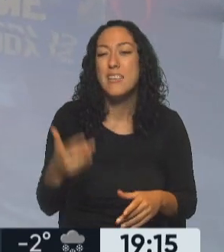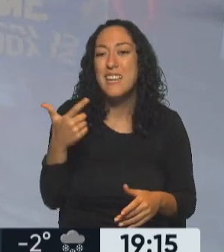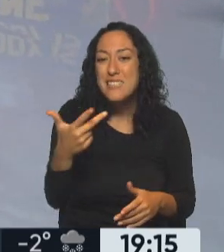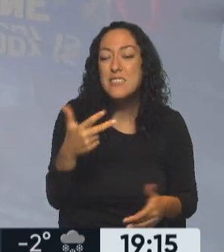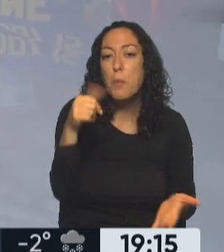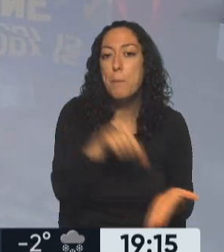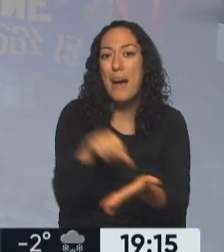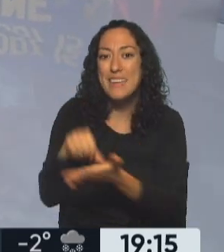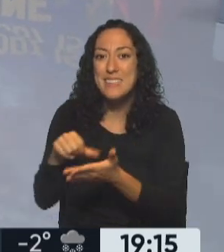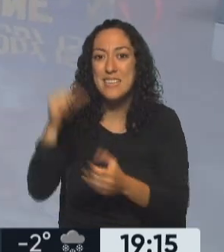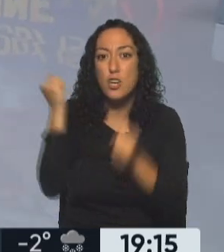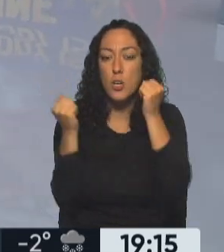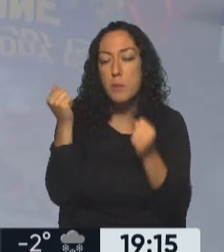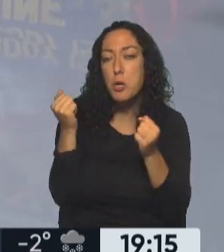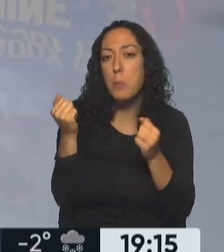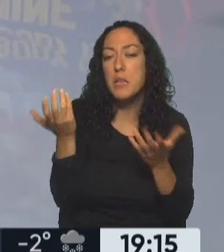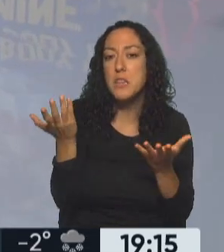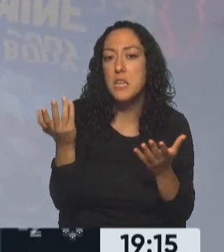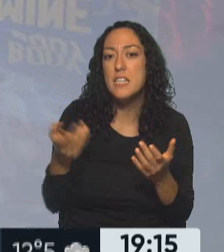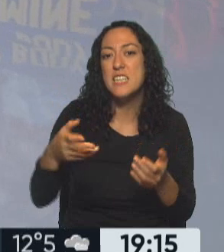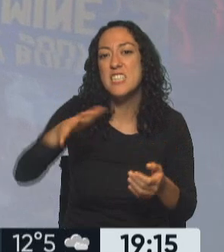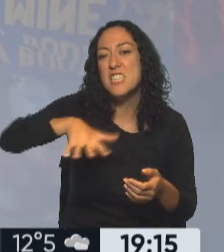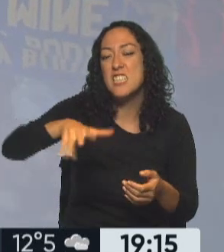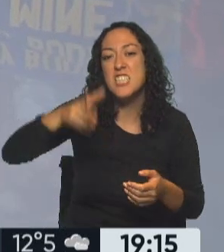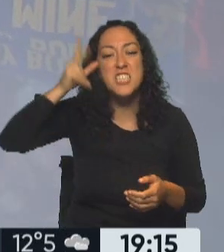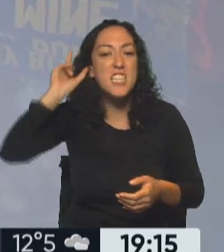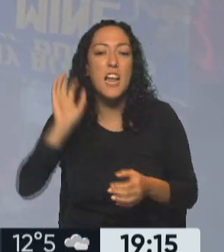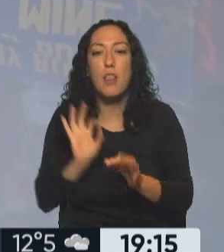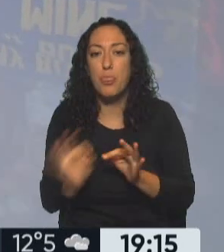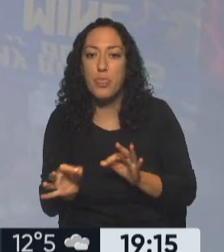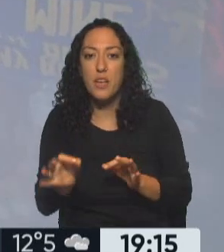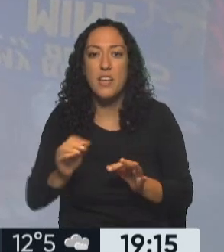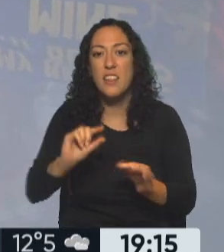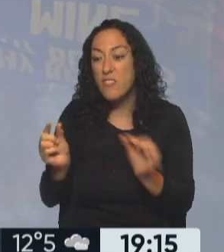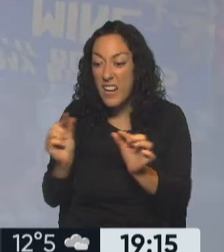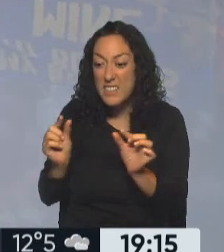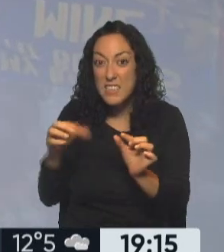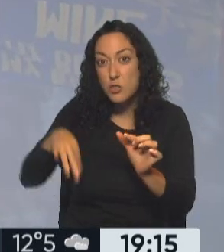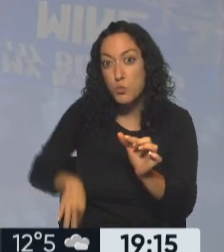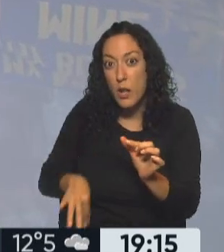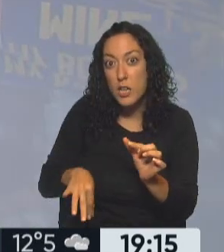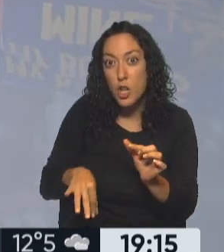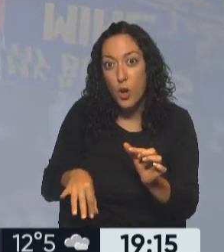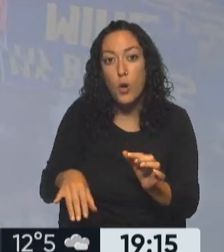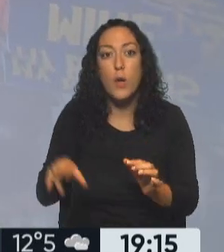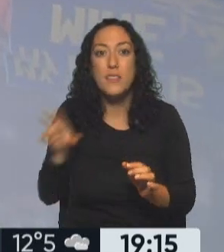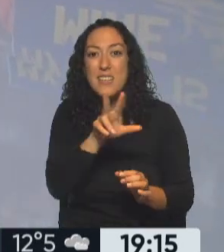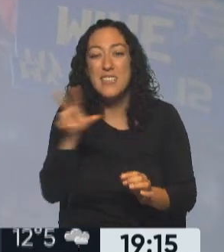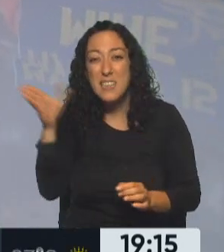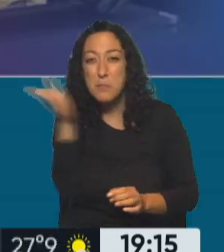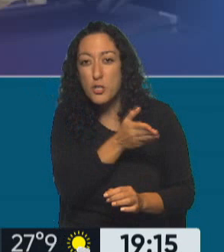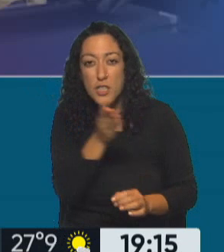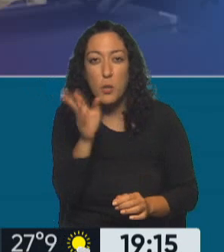económicamente podemos citar a Chile, si se quiere, acá a la región. La brecha salarial llega a ser en las mujeres de mayor edad del